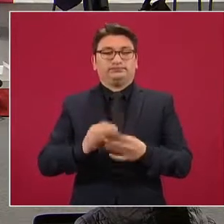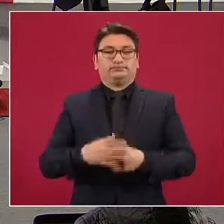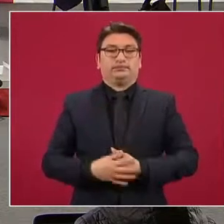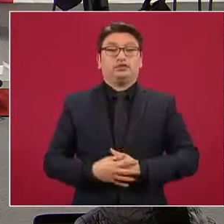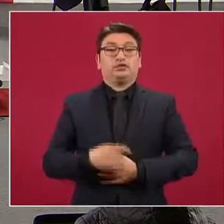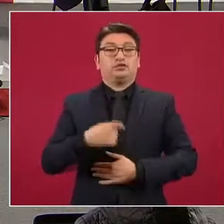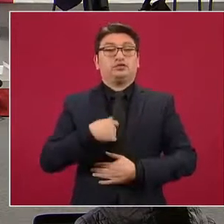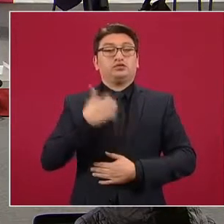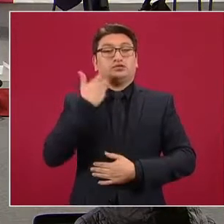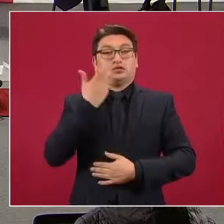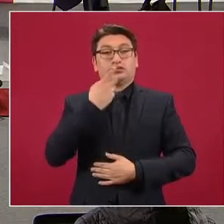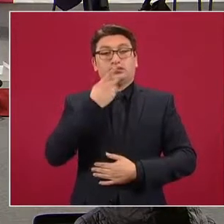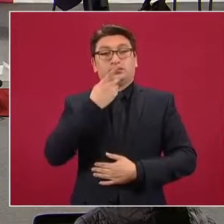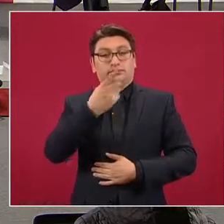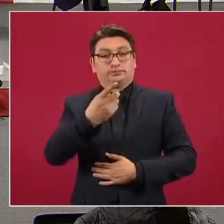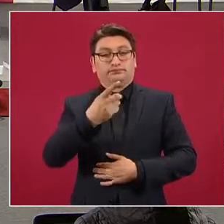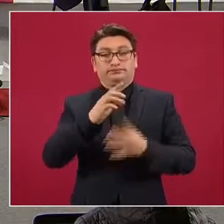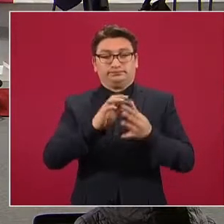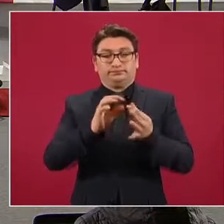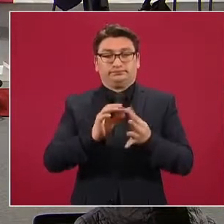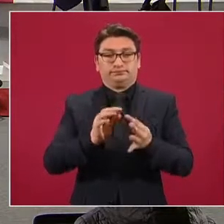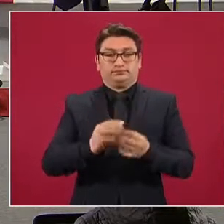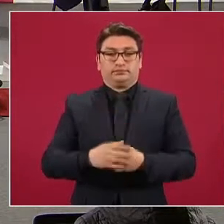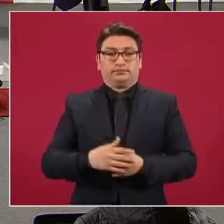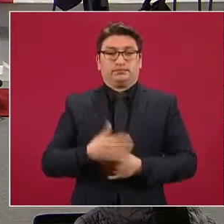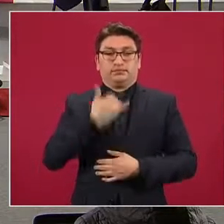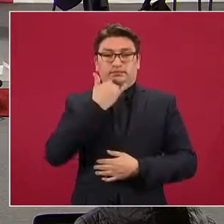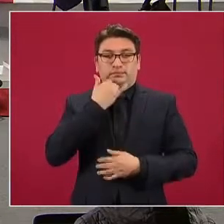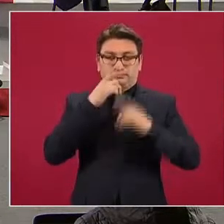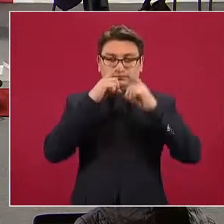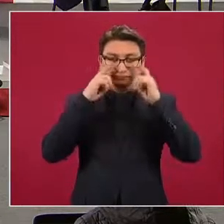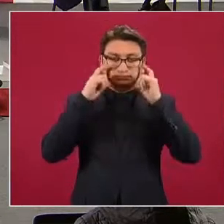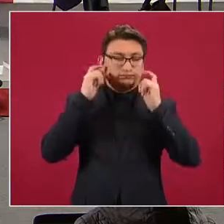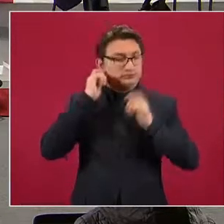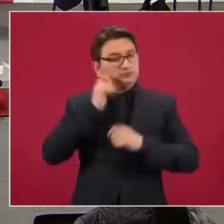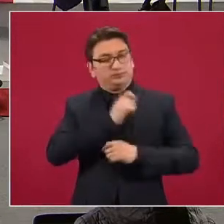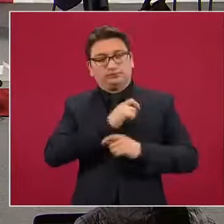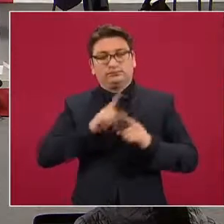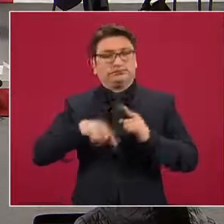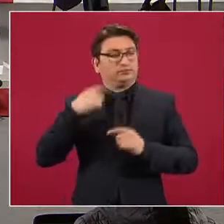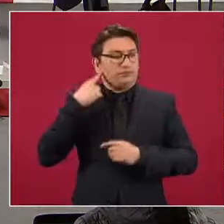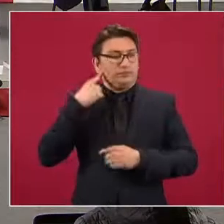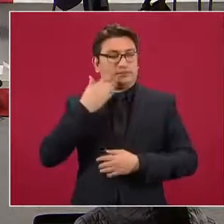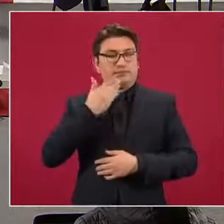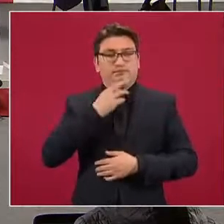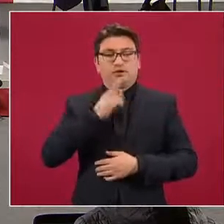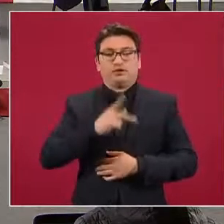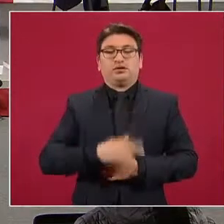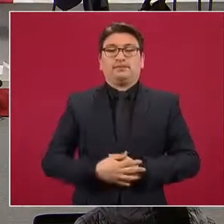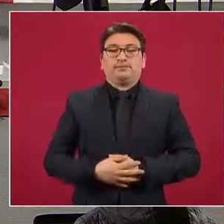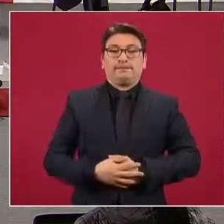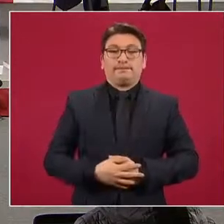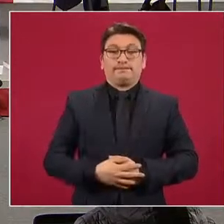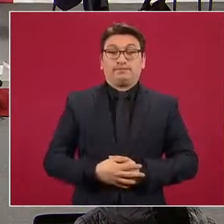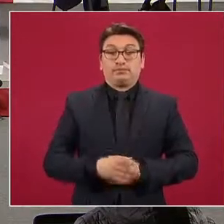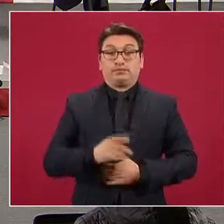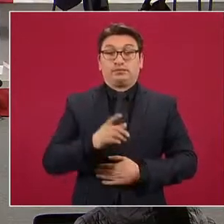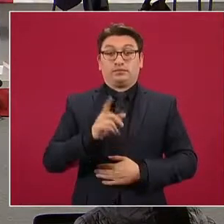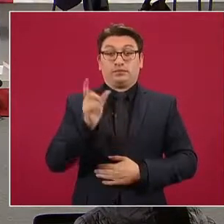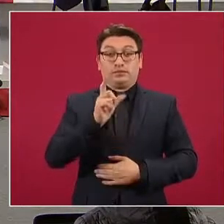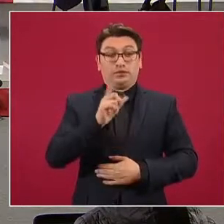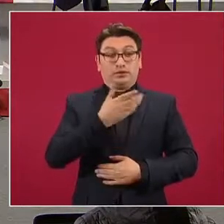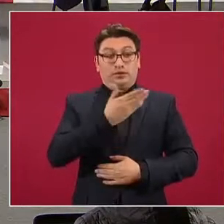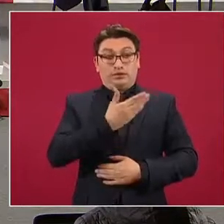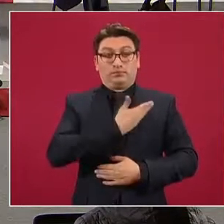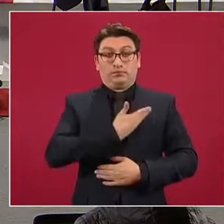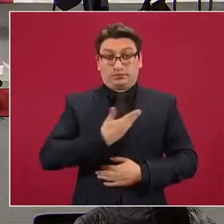solo quisiera comentarles, me quito el cubreboca para que se escuche mejor, que cuando el presidente me invitó